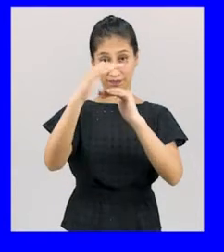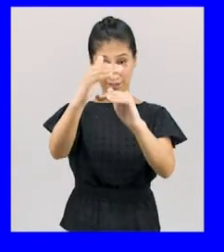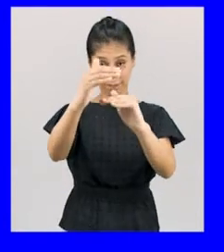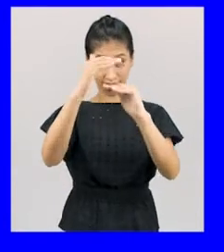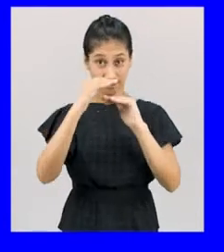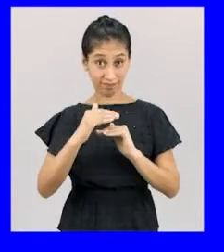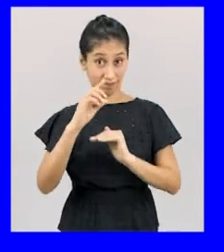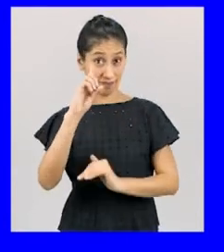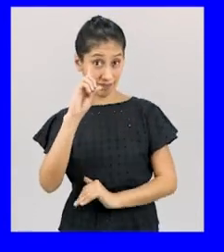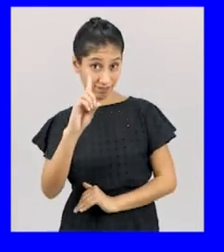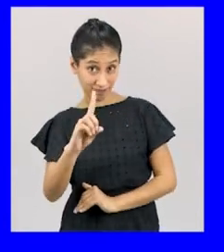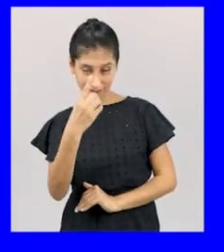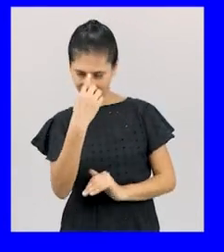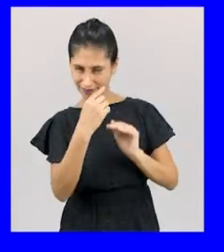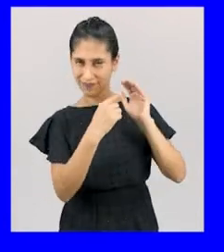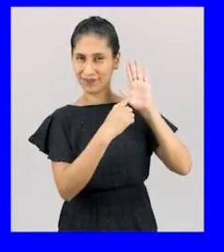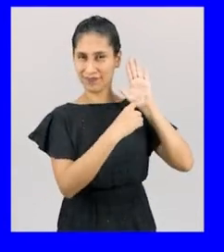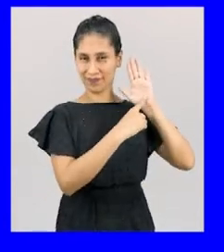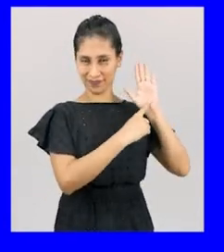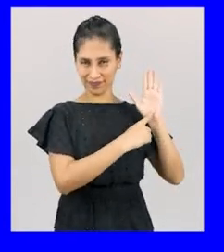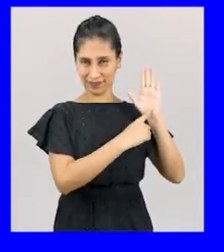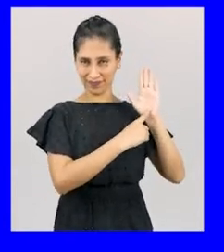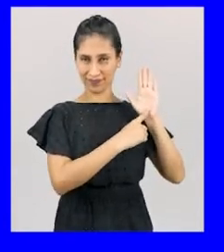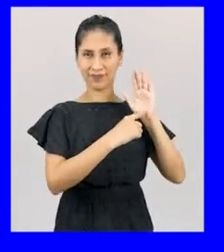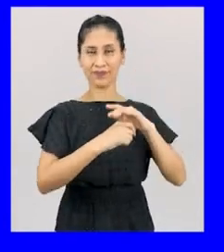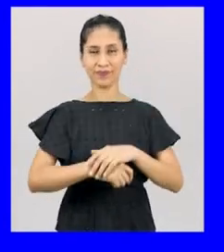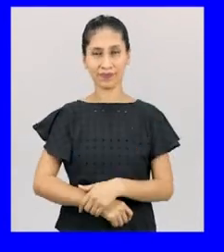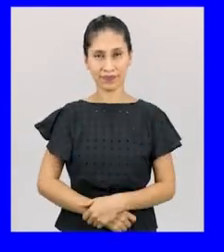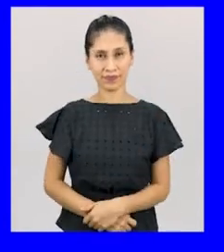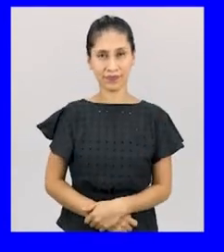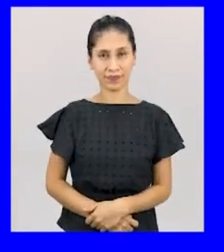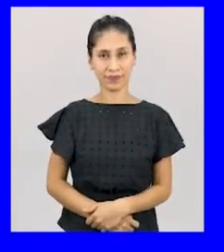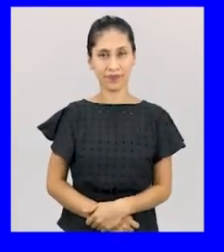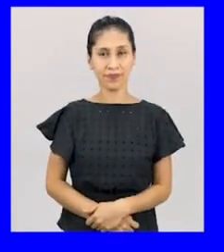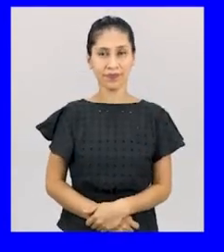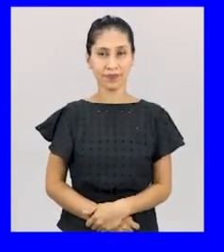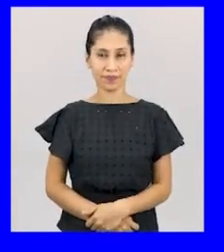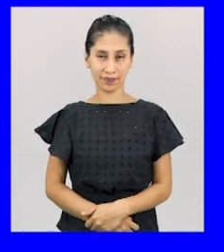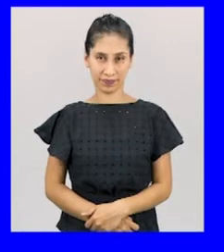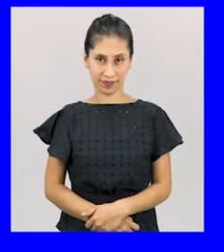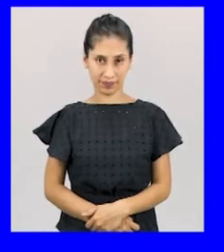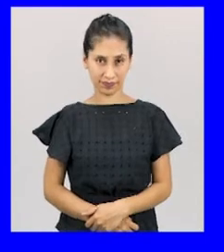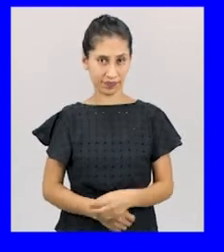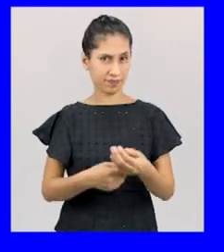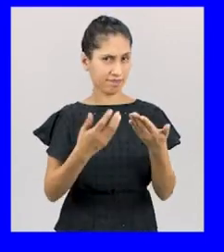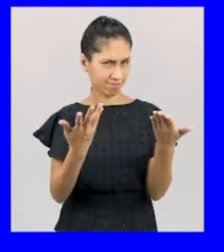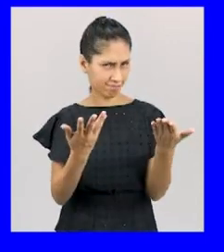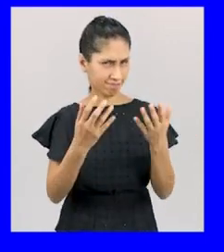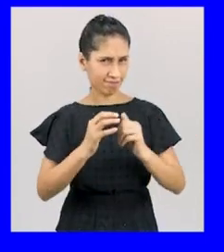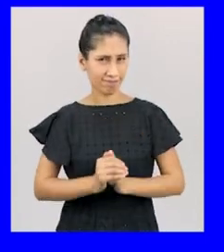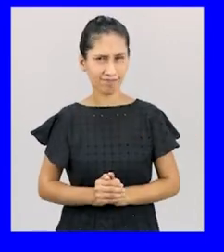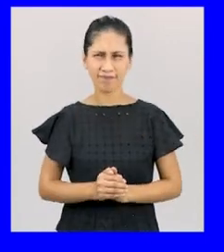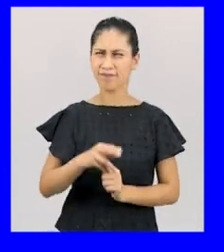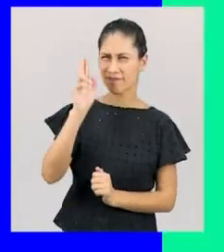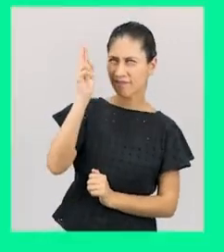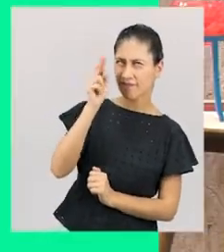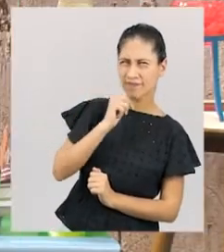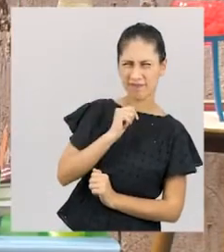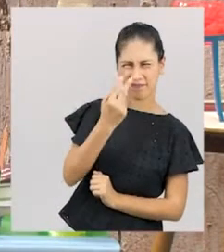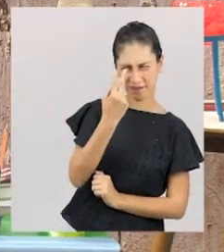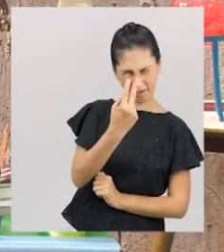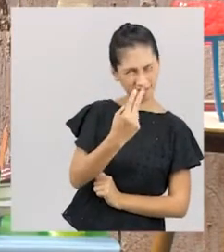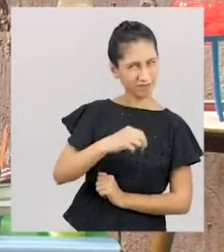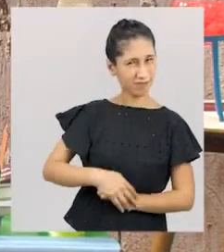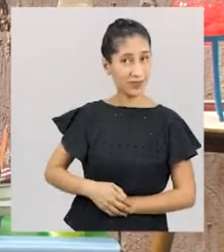por acumular conocimientos. D. Intolerante, pues utiliza analogías que ridiculizan al erudito.